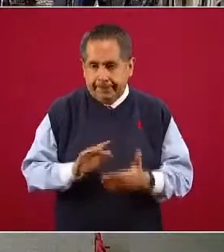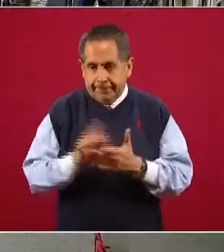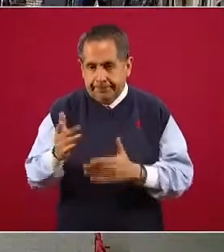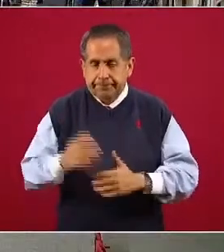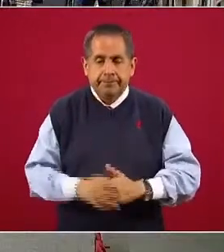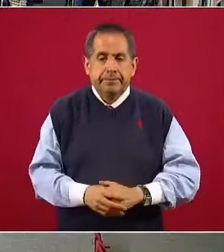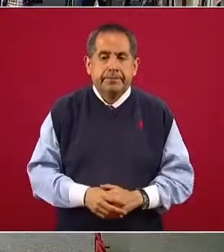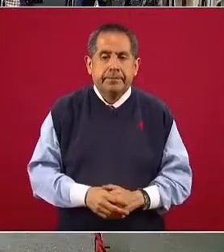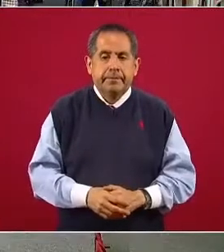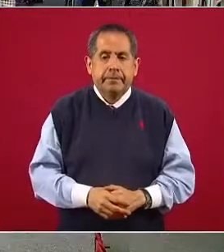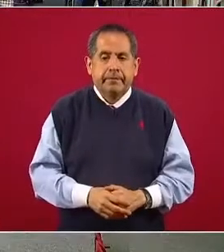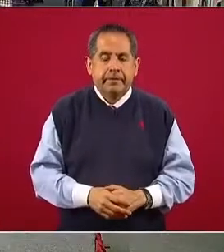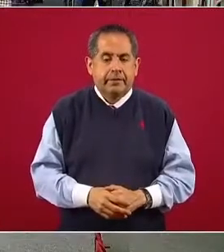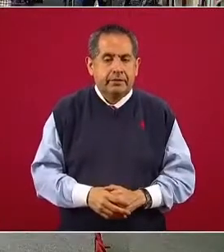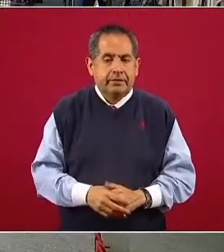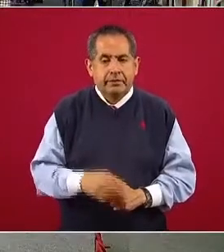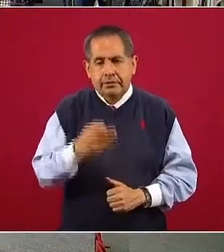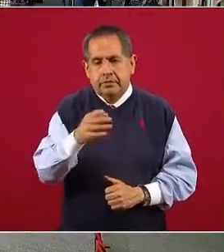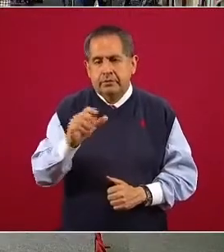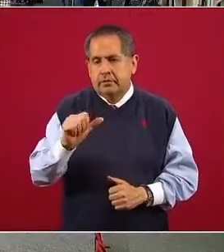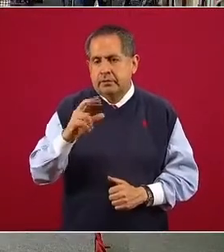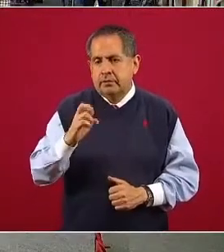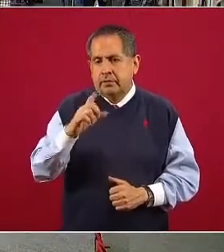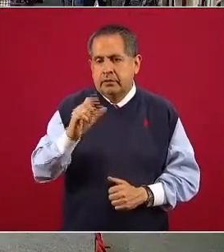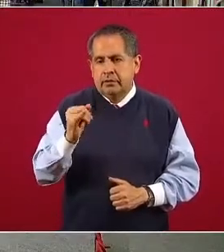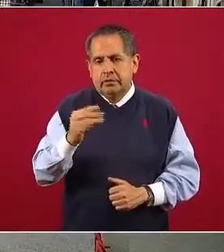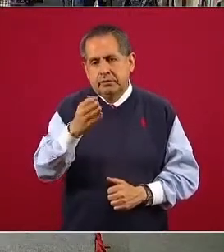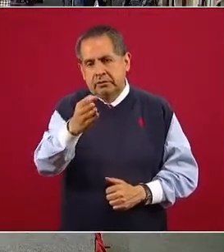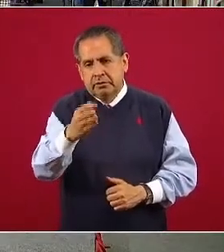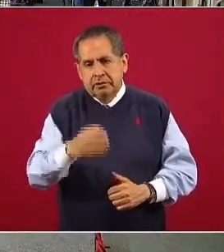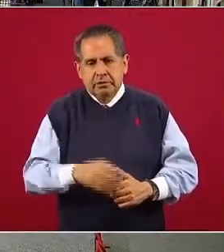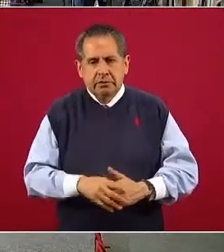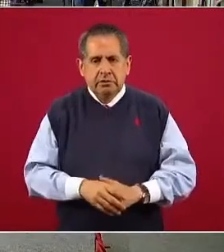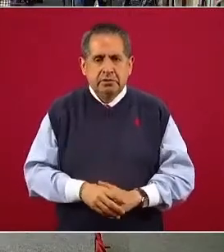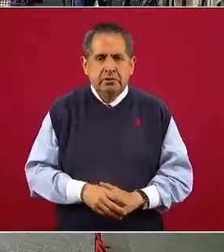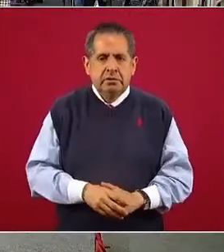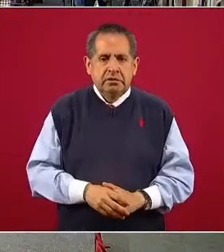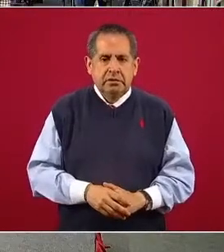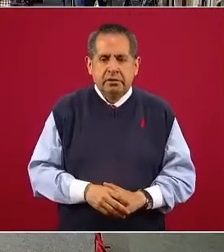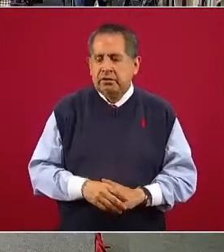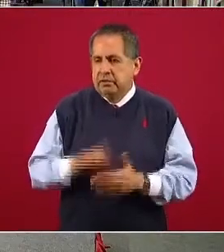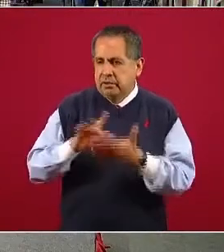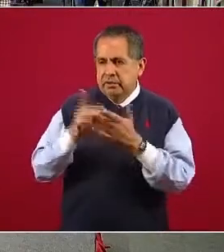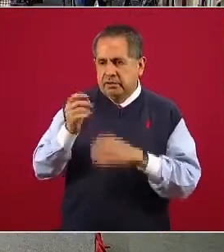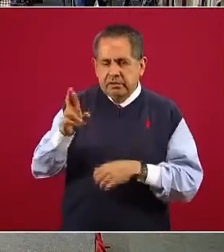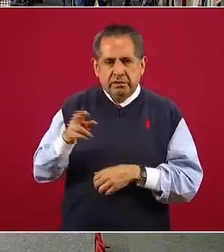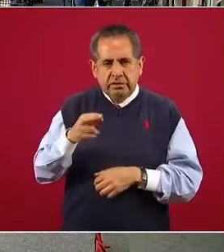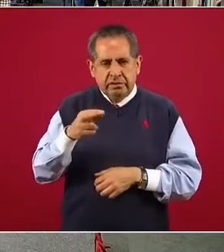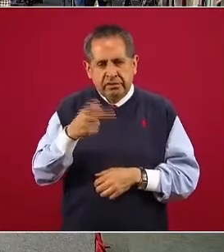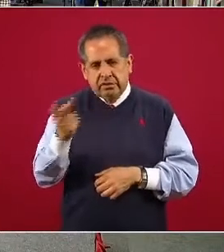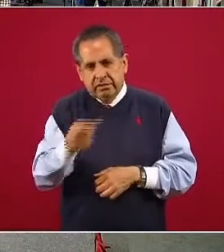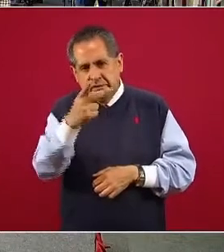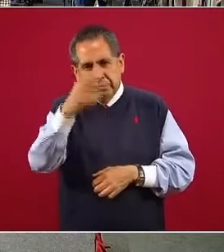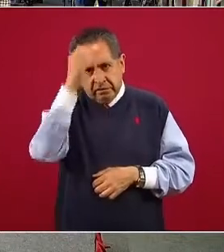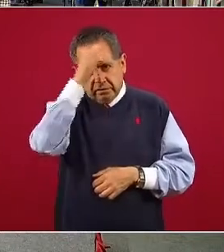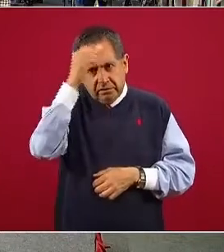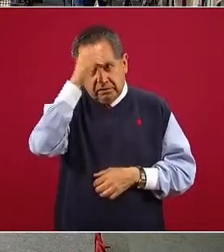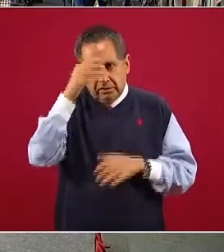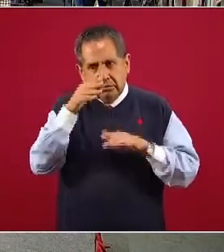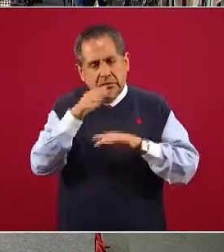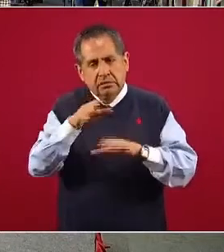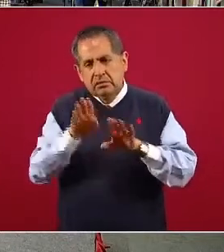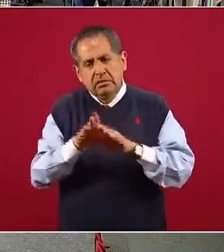Gracias, Arturo. Araceli Aranday, de Canal 11. Gracias, doctor. Preguntarle su opinión